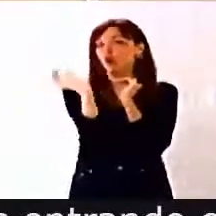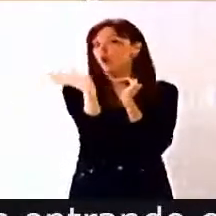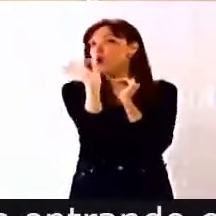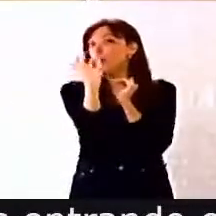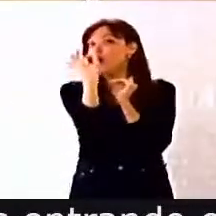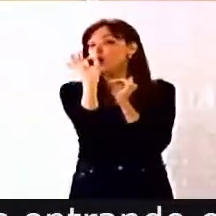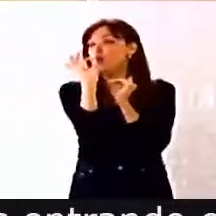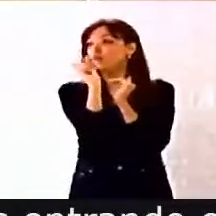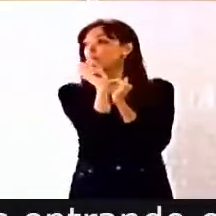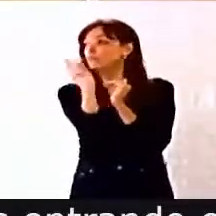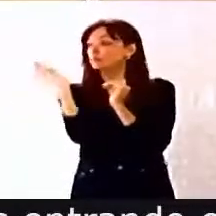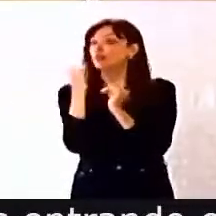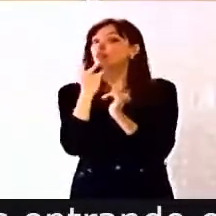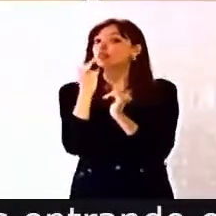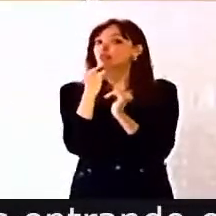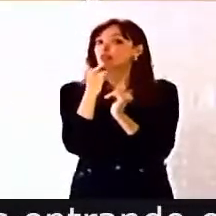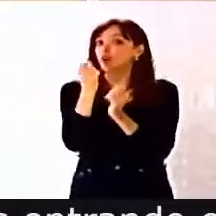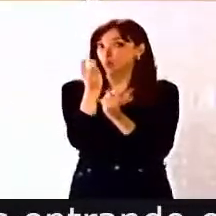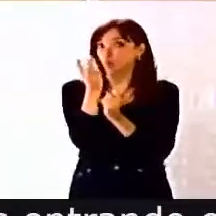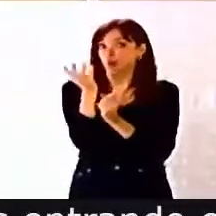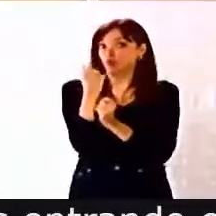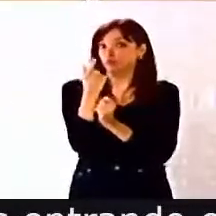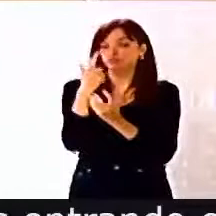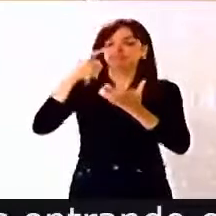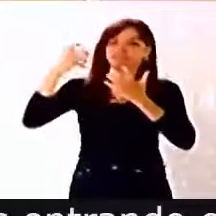algunos de los datos que les voy a facilitar,